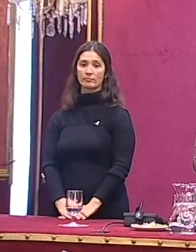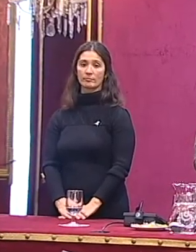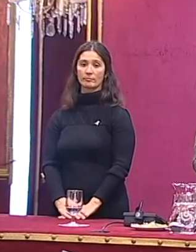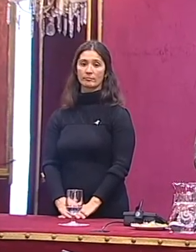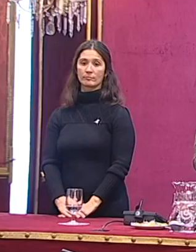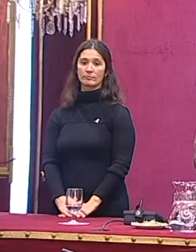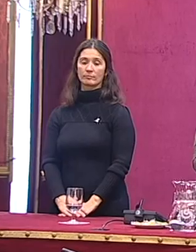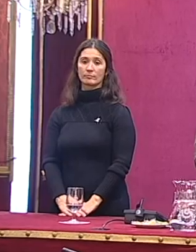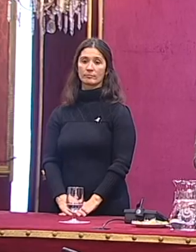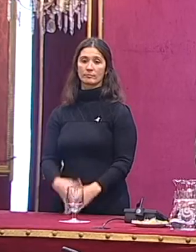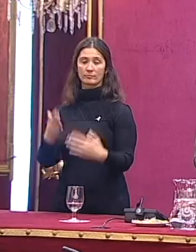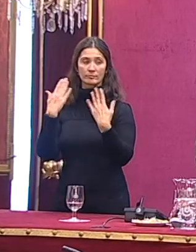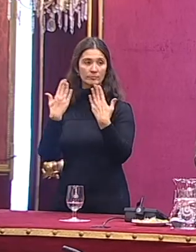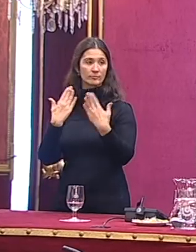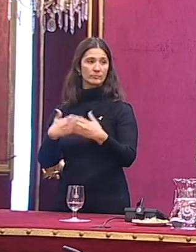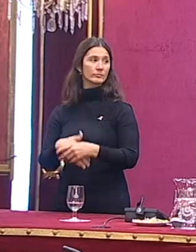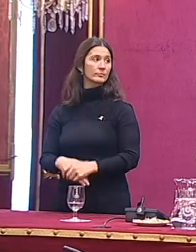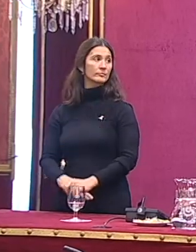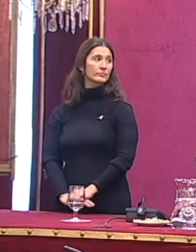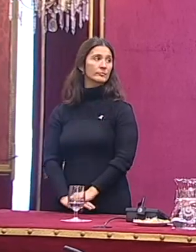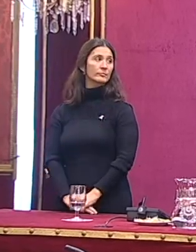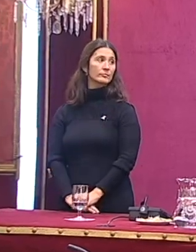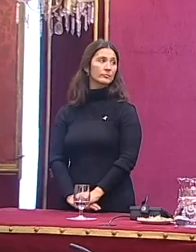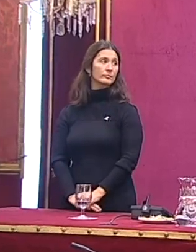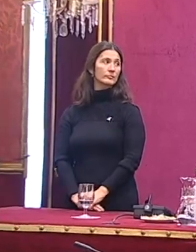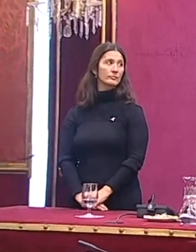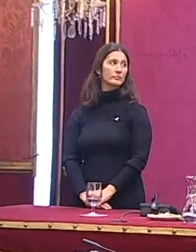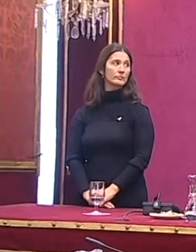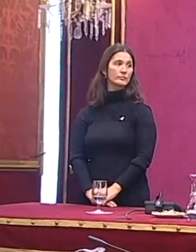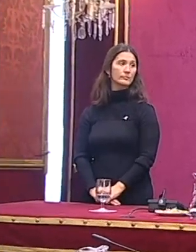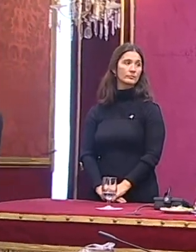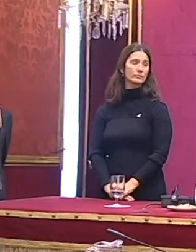Suerte, felicidades y mucha suerte.